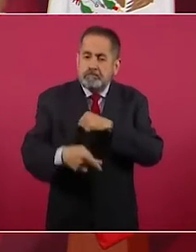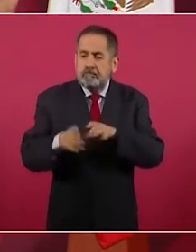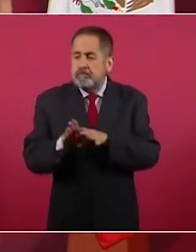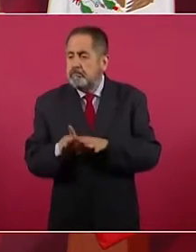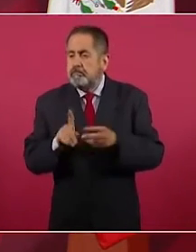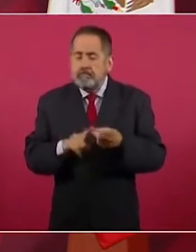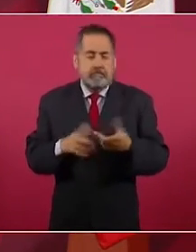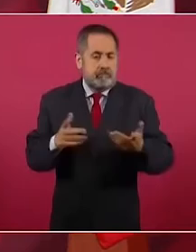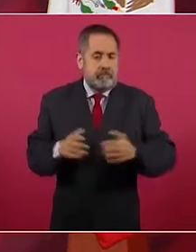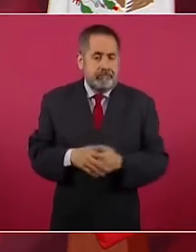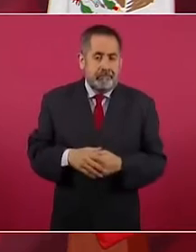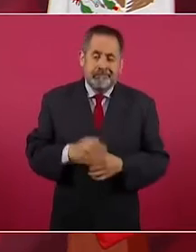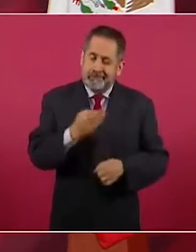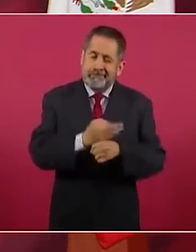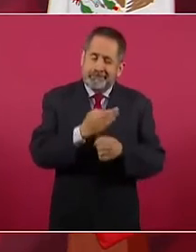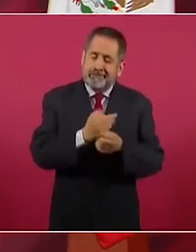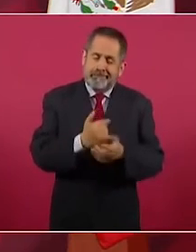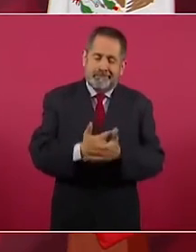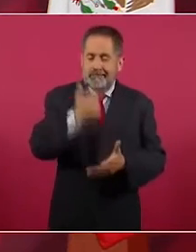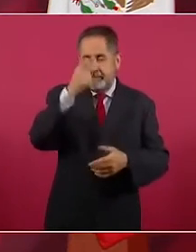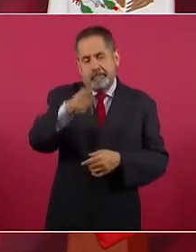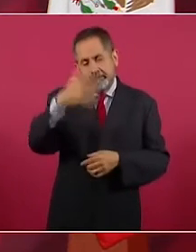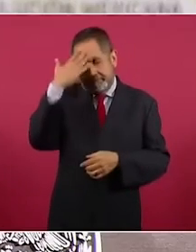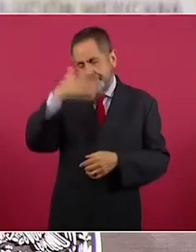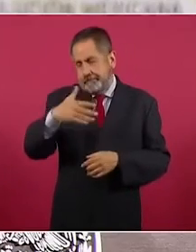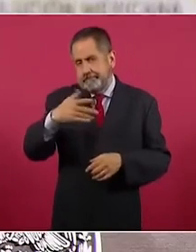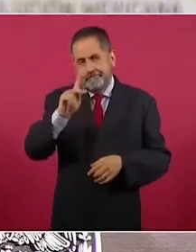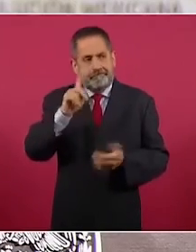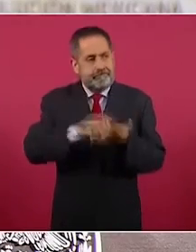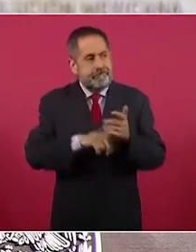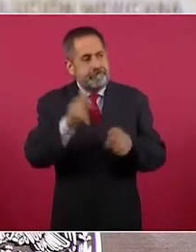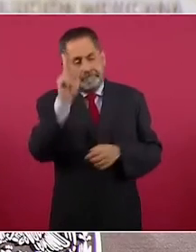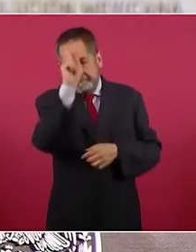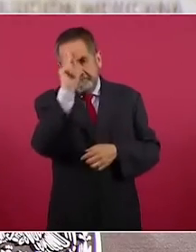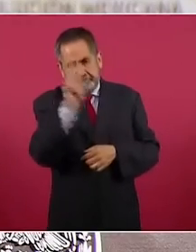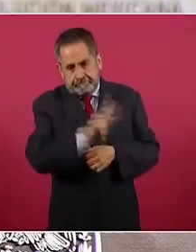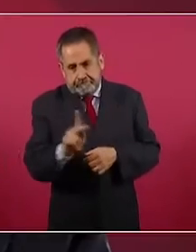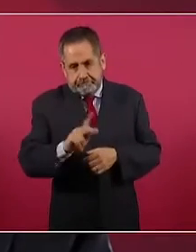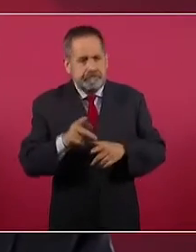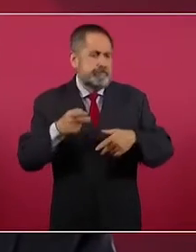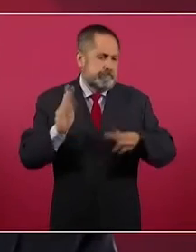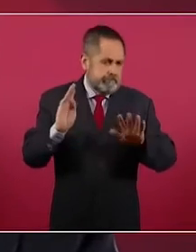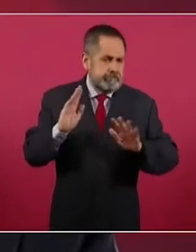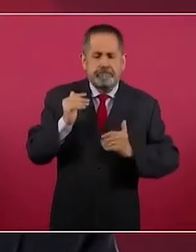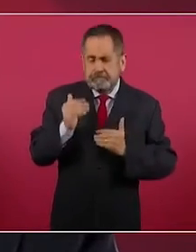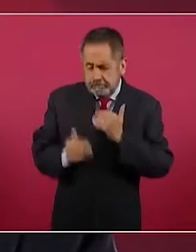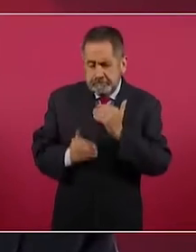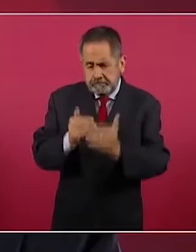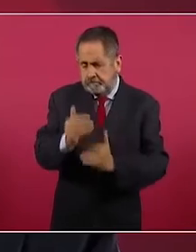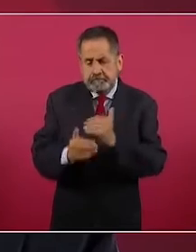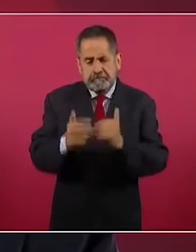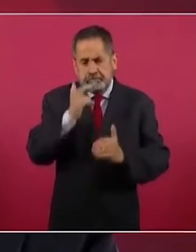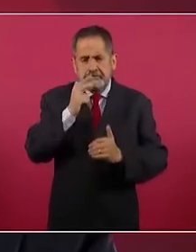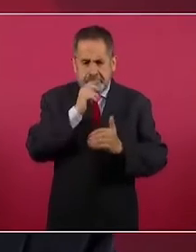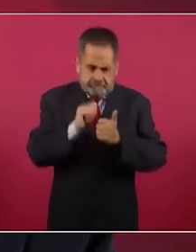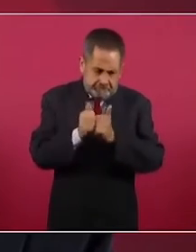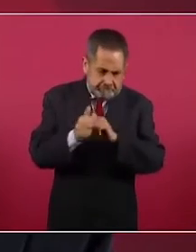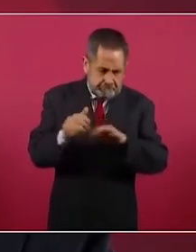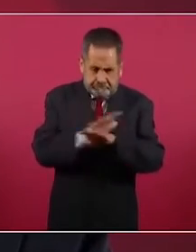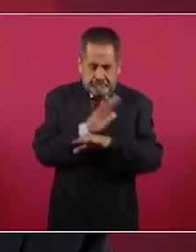que se agravó por las razones que ya sabemos, y vamos avanzando por